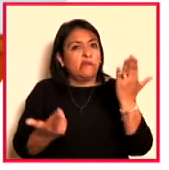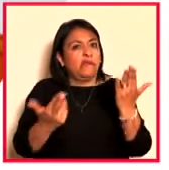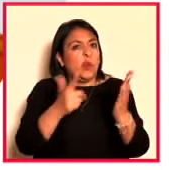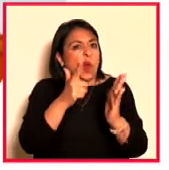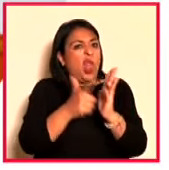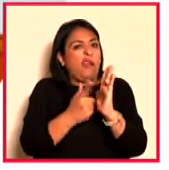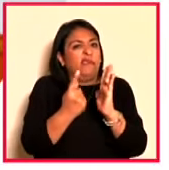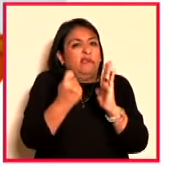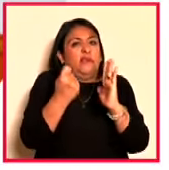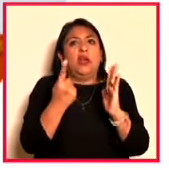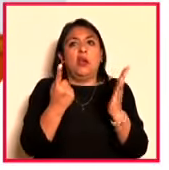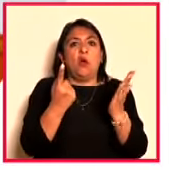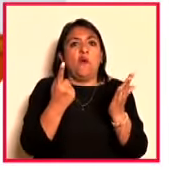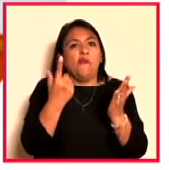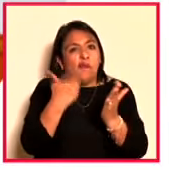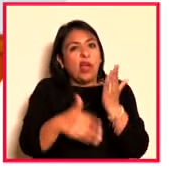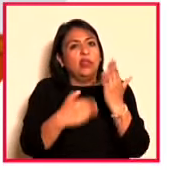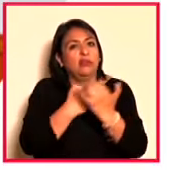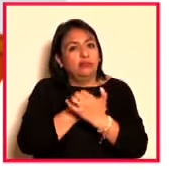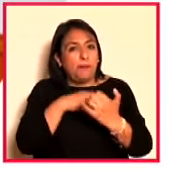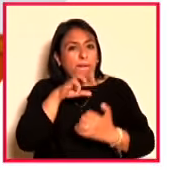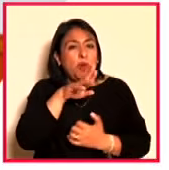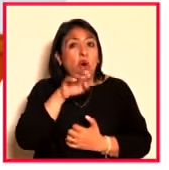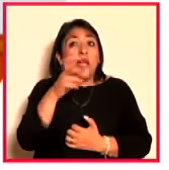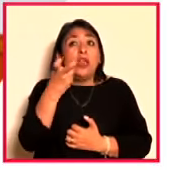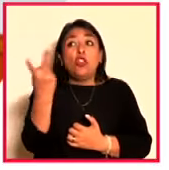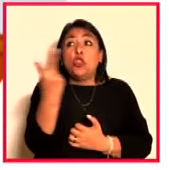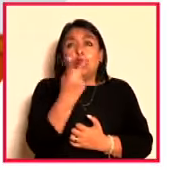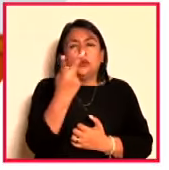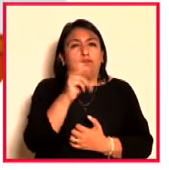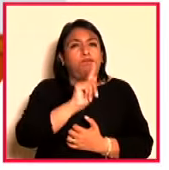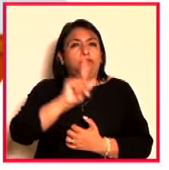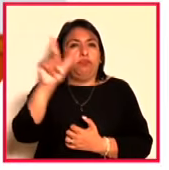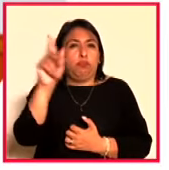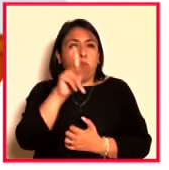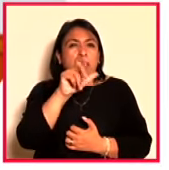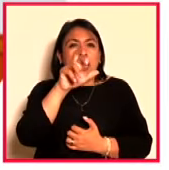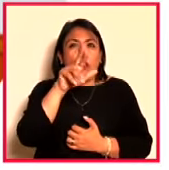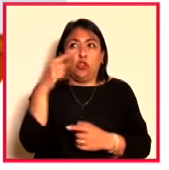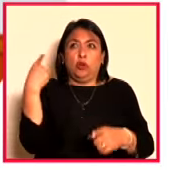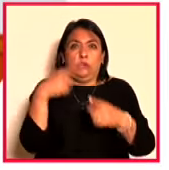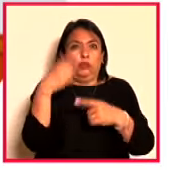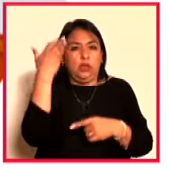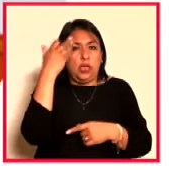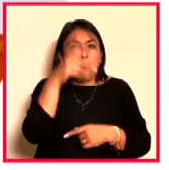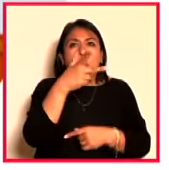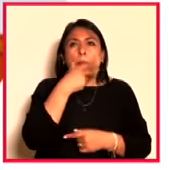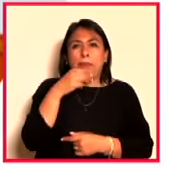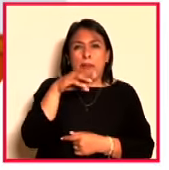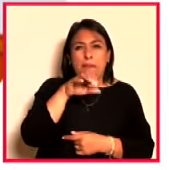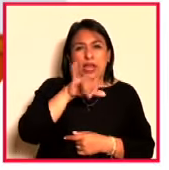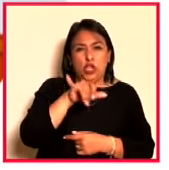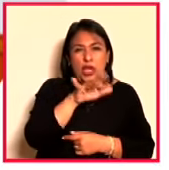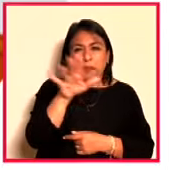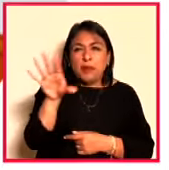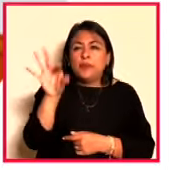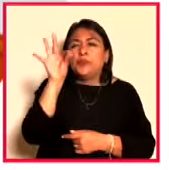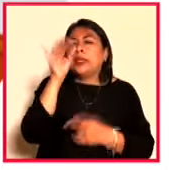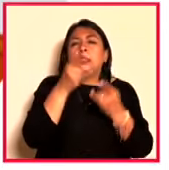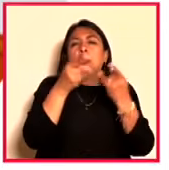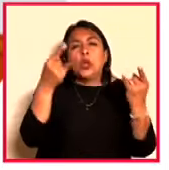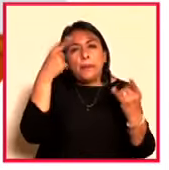sin embargo, han sido dos de los mejores paleontólogos de todos los tiempos. En esta obra, Mario Jaime Rivera toma un evento histórico para hacer